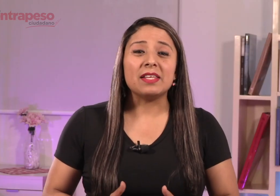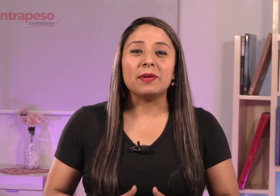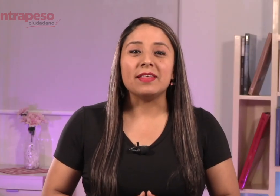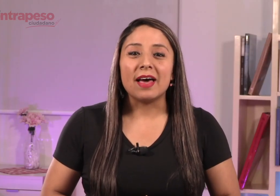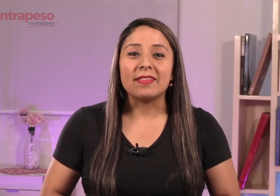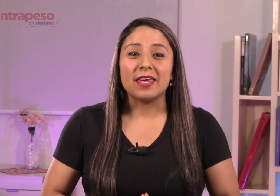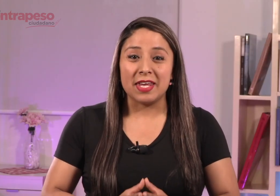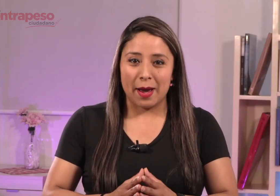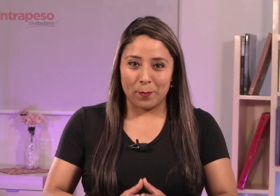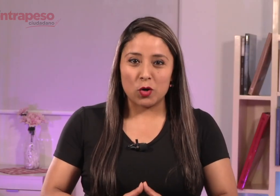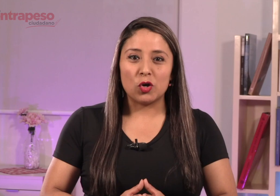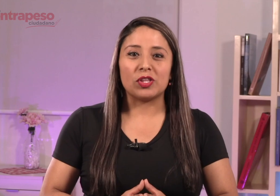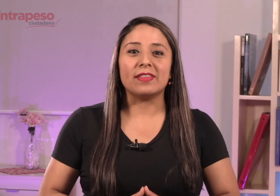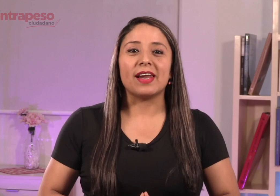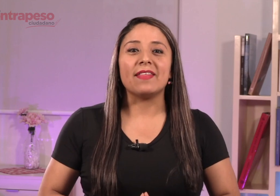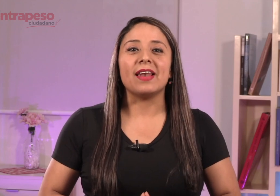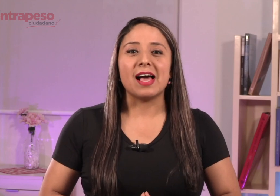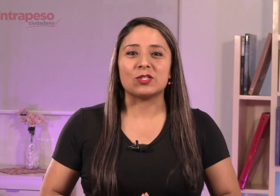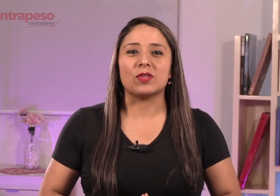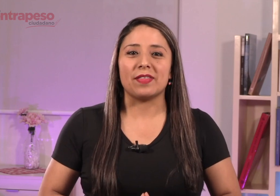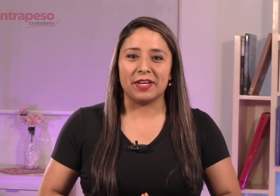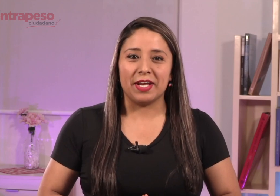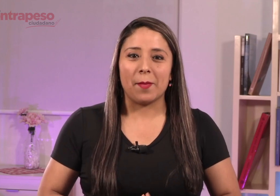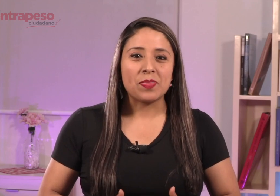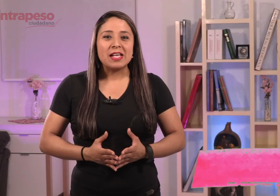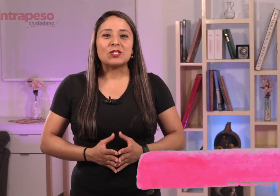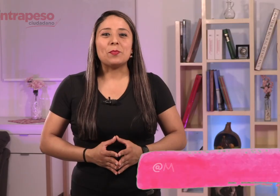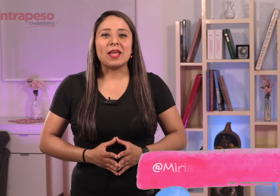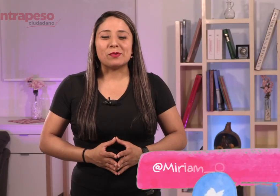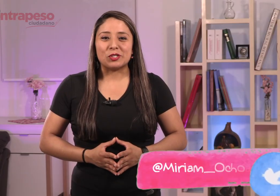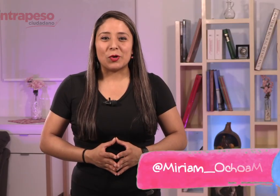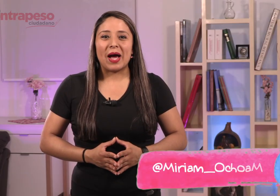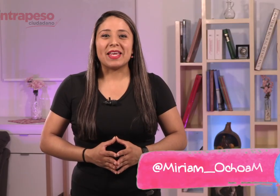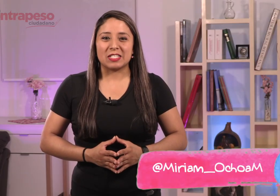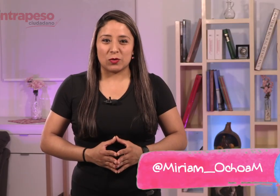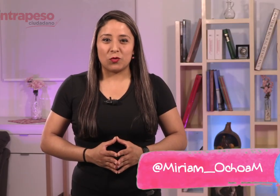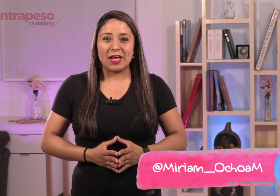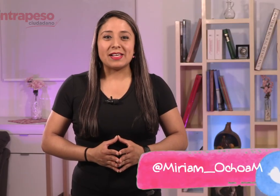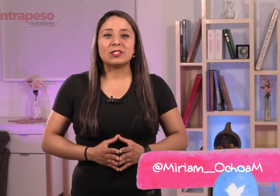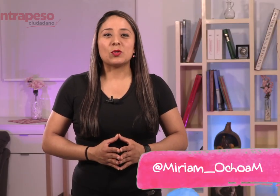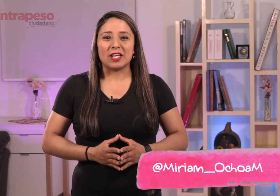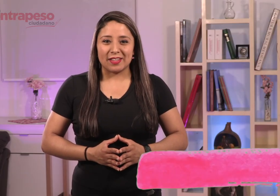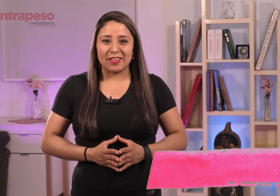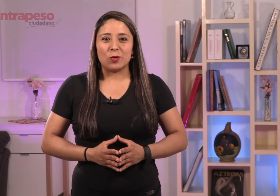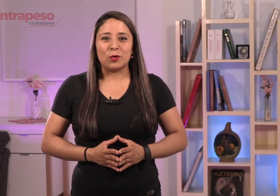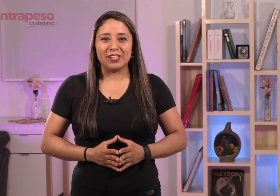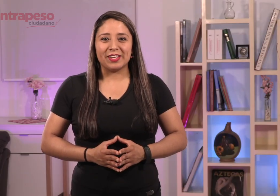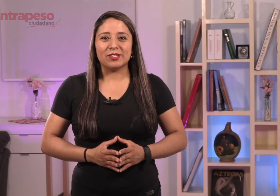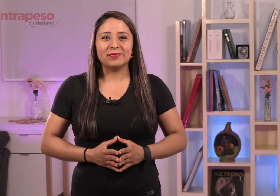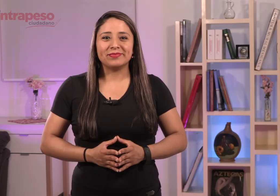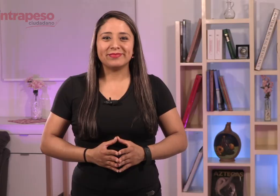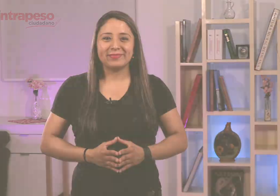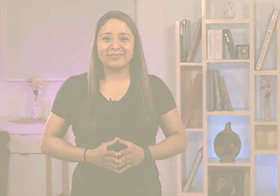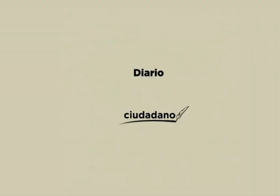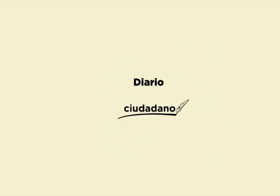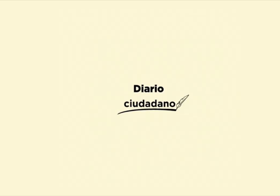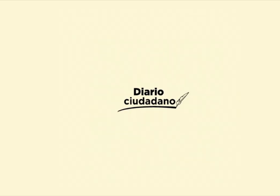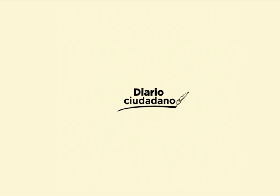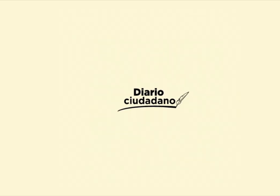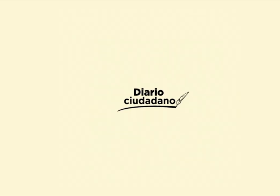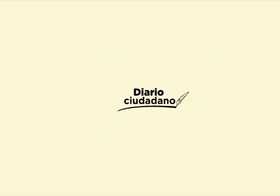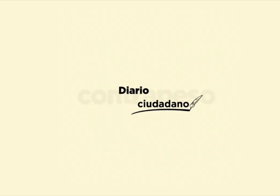tanta credibilidad y apoyo tendrá de la ciudadanía? Soy Miriam Ochoa y esto fue Su Tendedero Político.